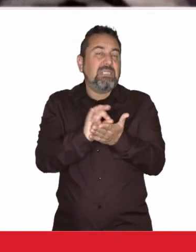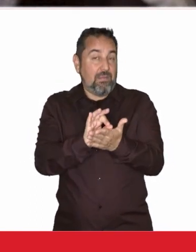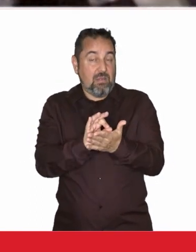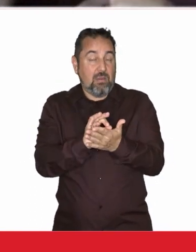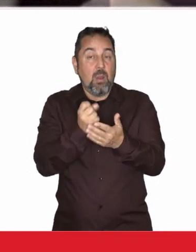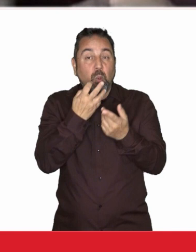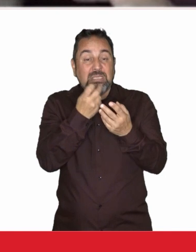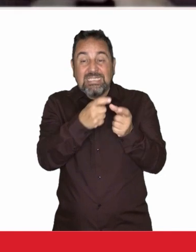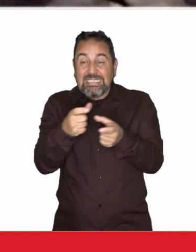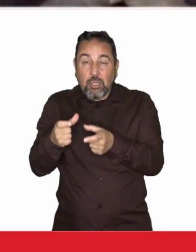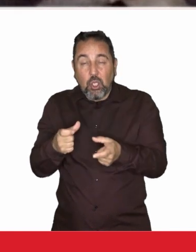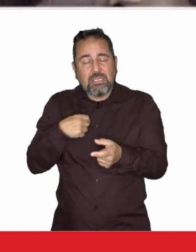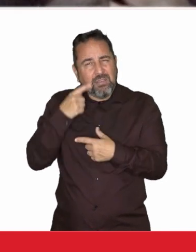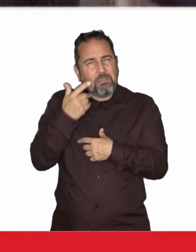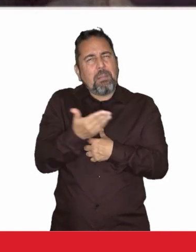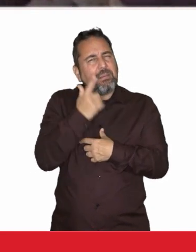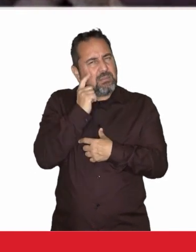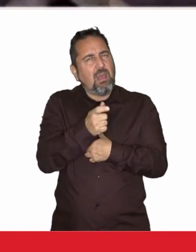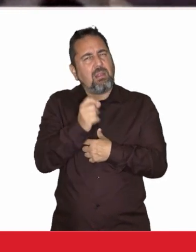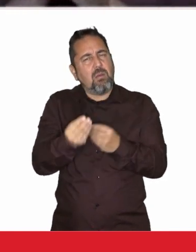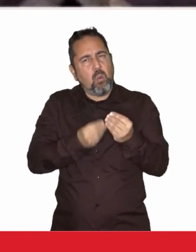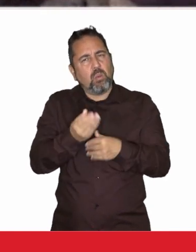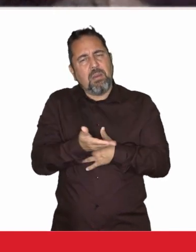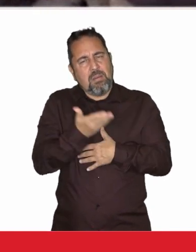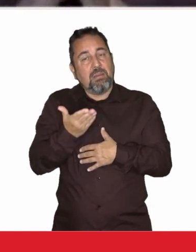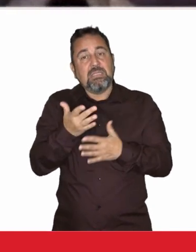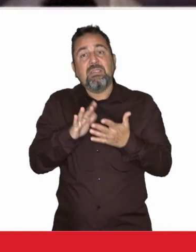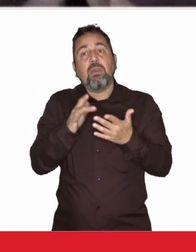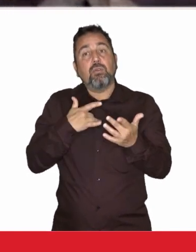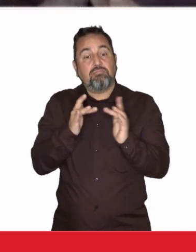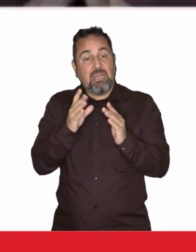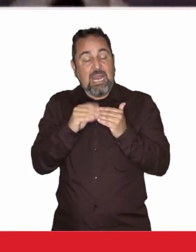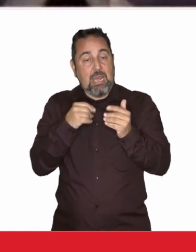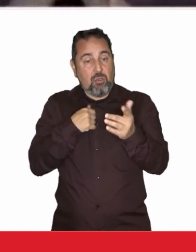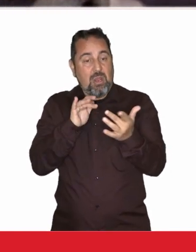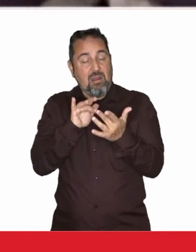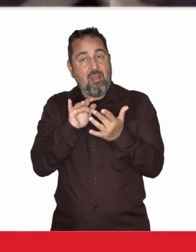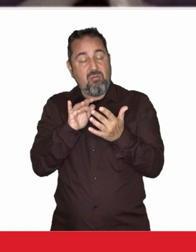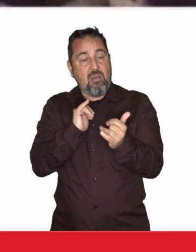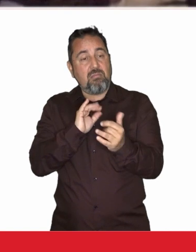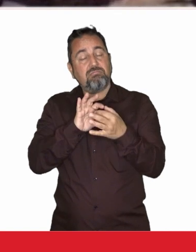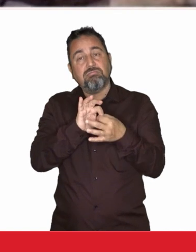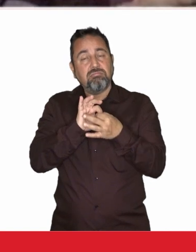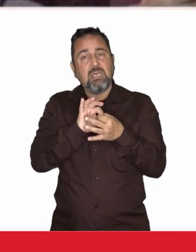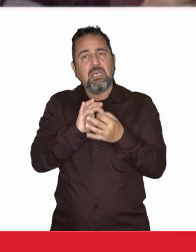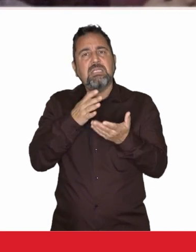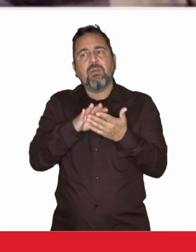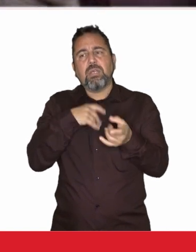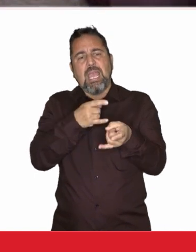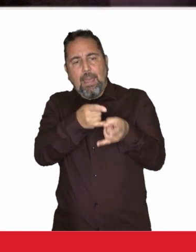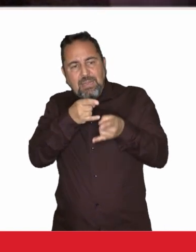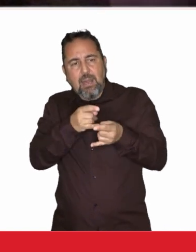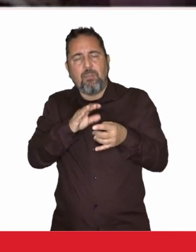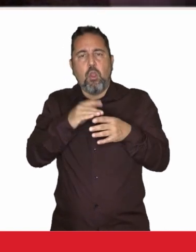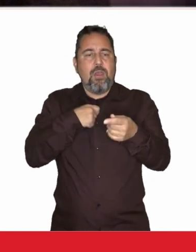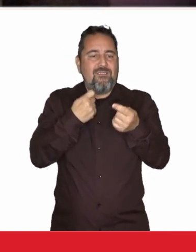Que esto en determinados sectores cada vez es más común. ¿Vale? Entonces, la relación que yo tengo con mi cliente no es solamente de